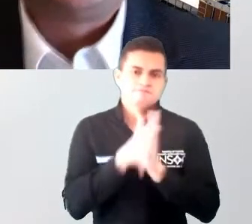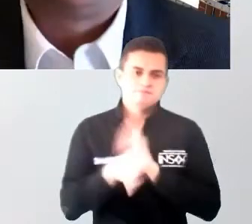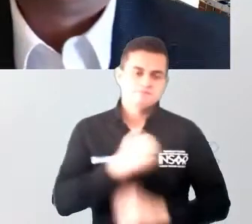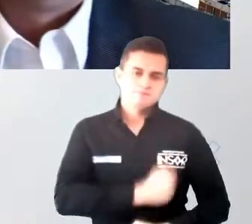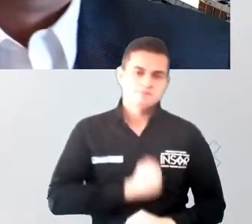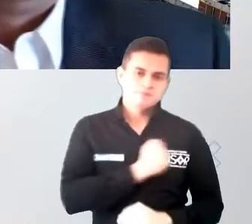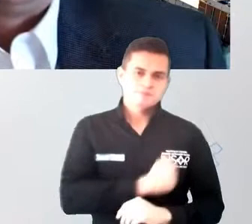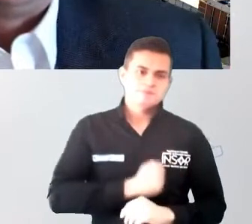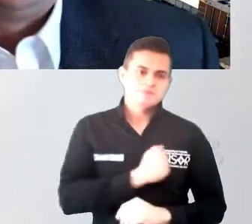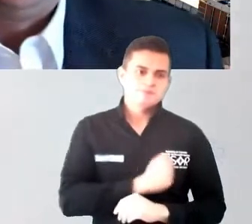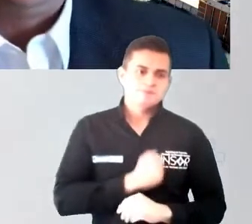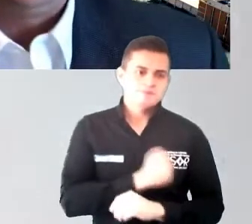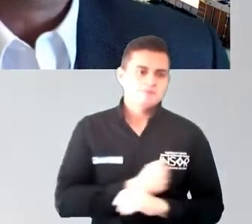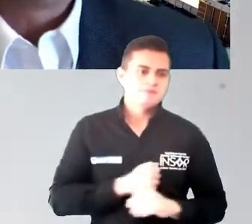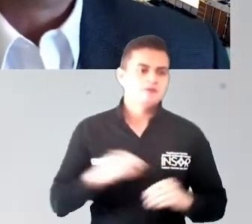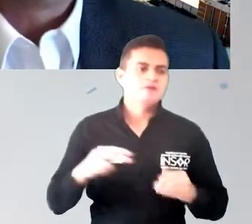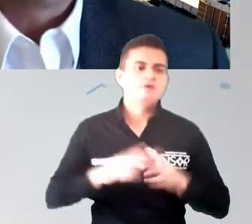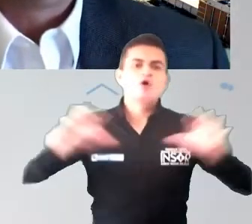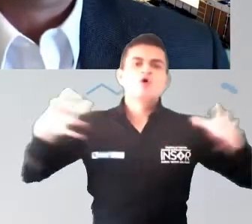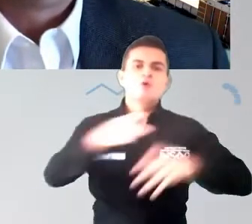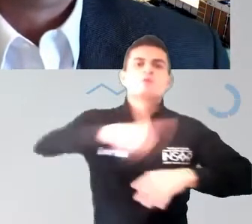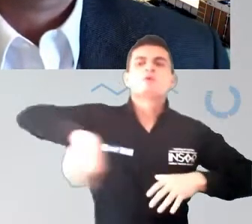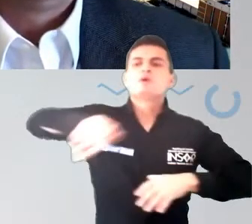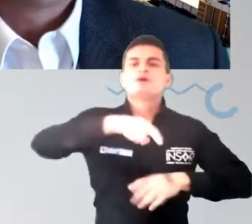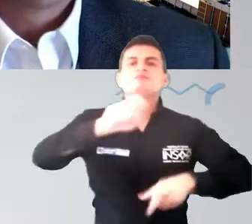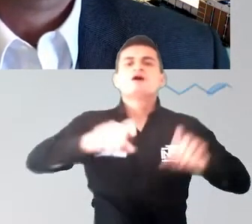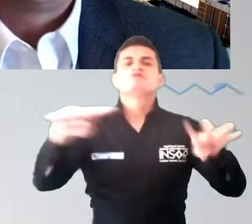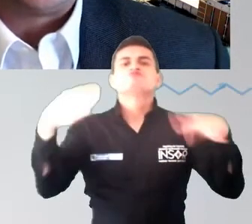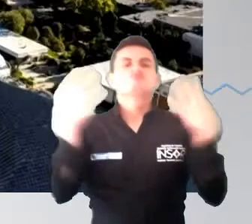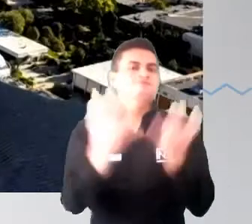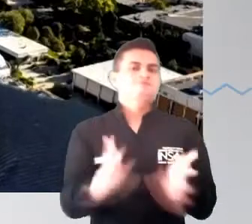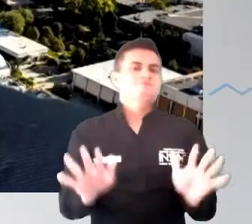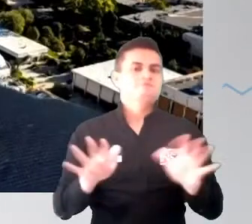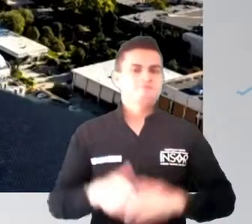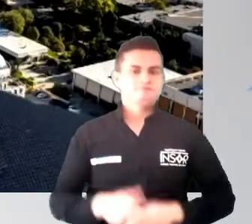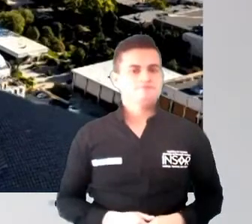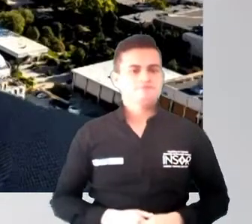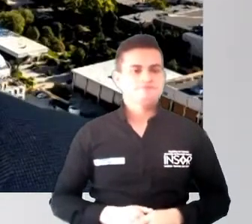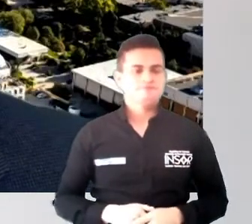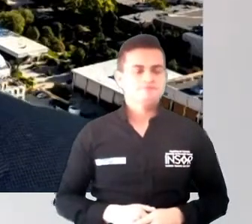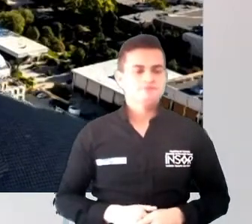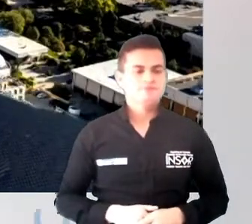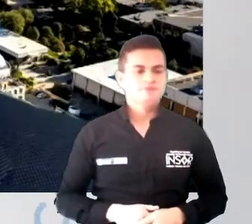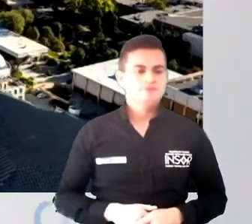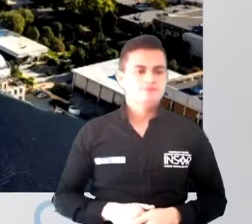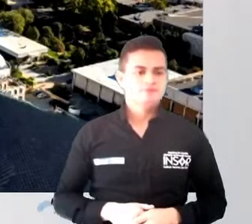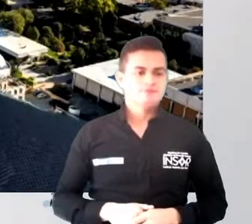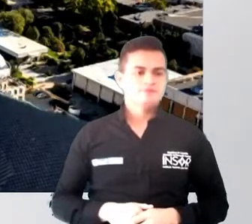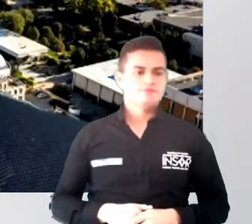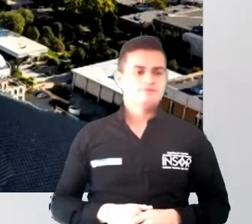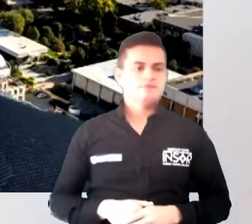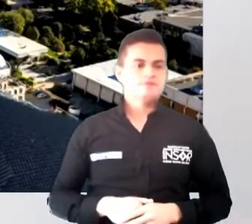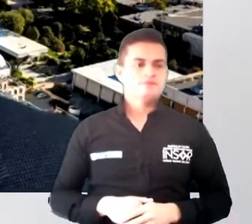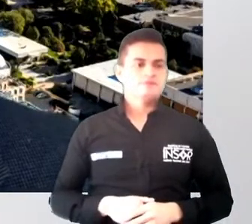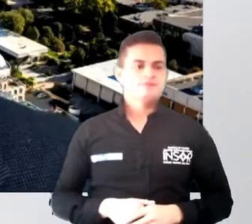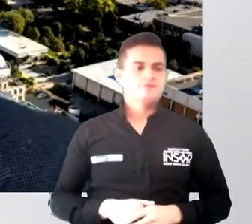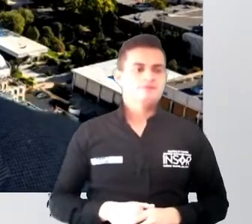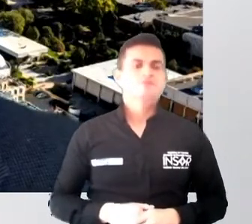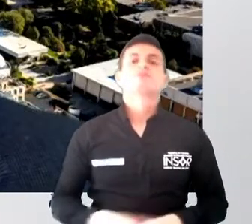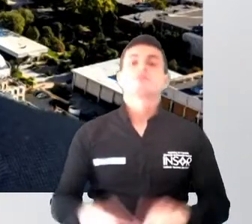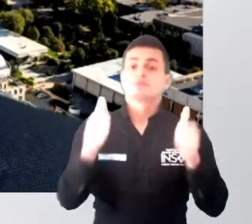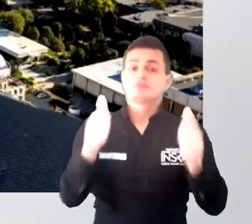dejarle aquí a mis colegas y a mí. Yes. Okay. Well, sí. I want to thank you. Bueno, yo